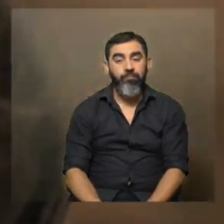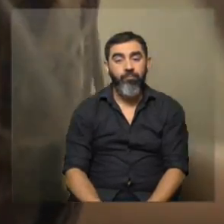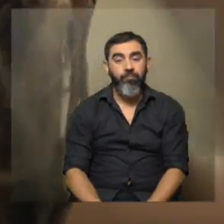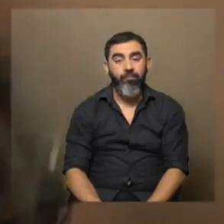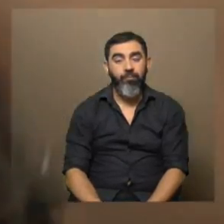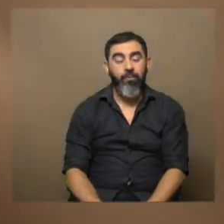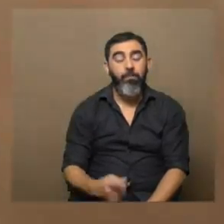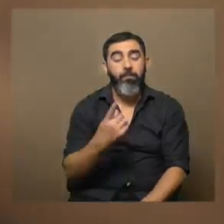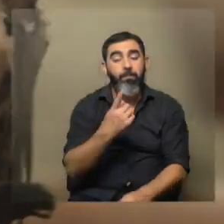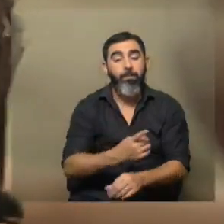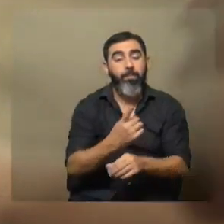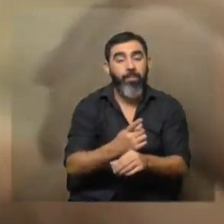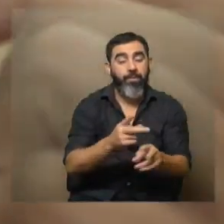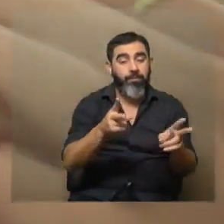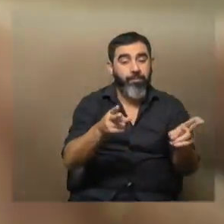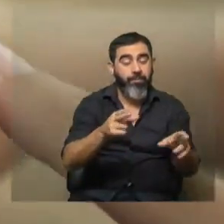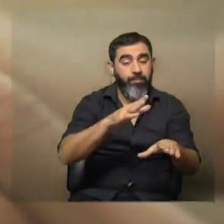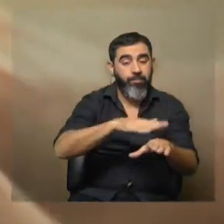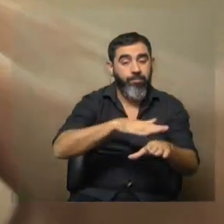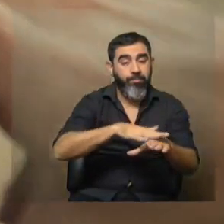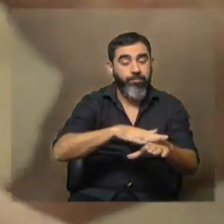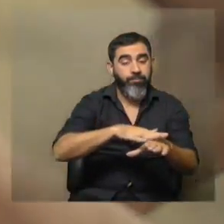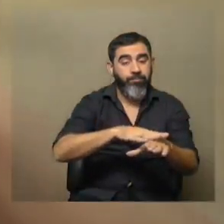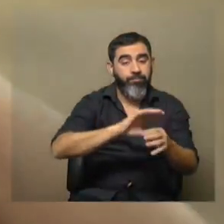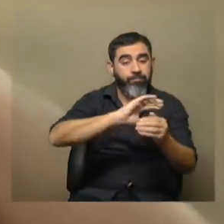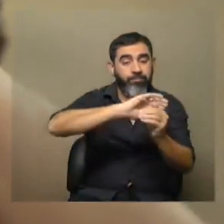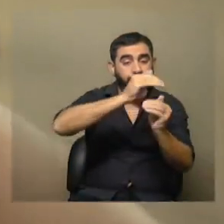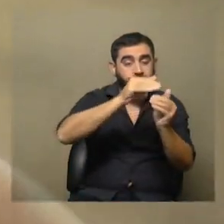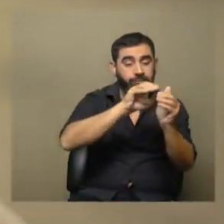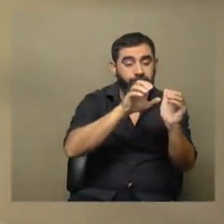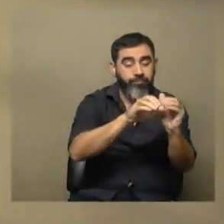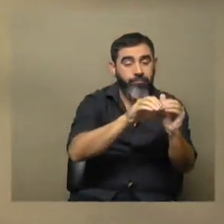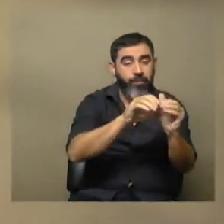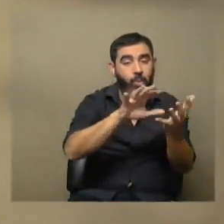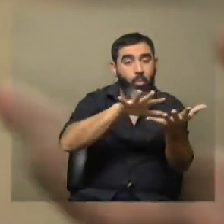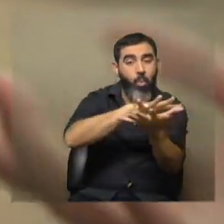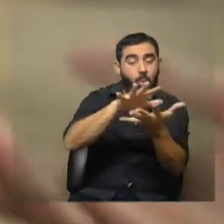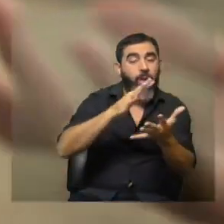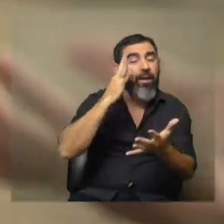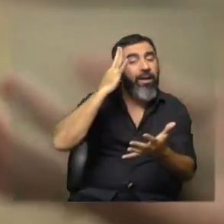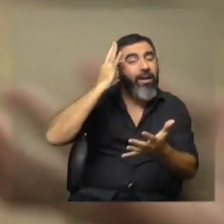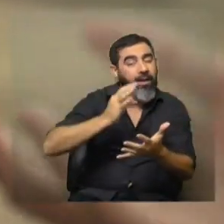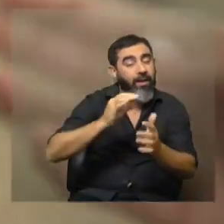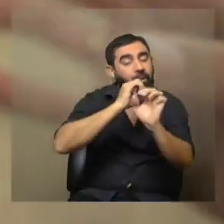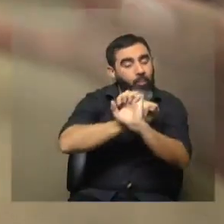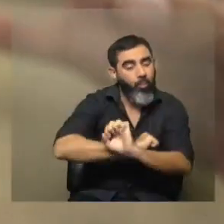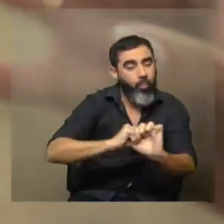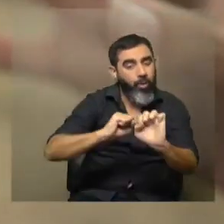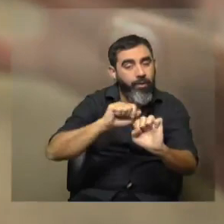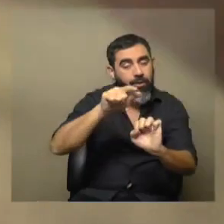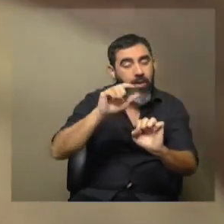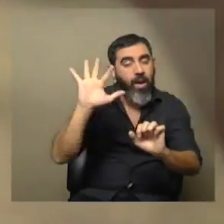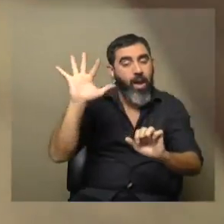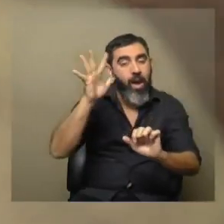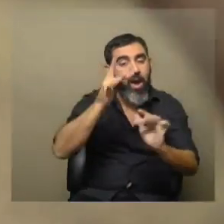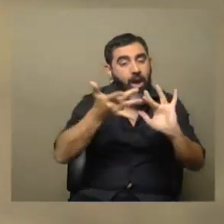El primer paso es un poco colocar el nido en algún lugar donde creamos que está interconectado por ramas.